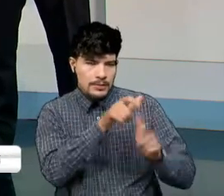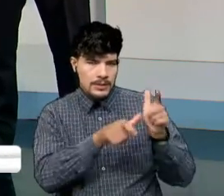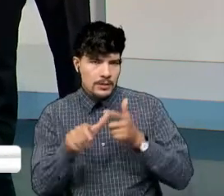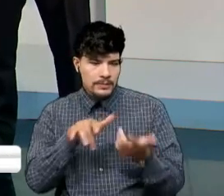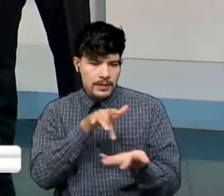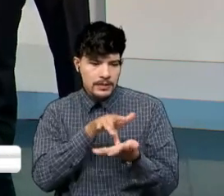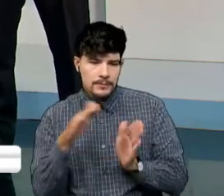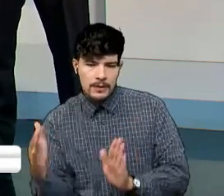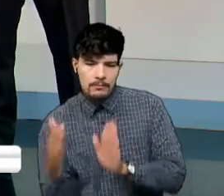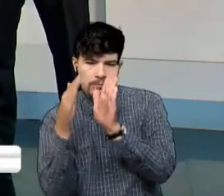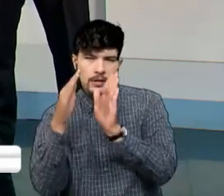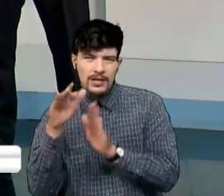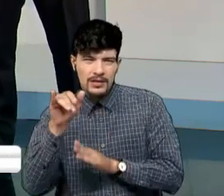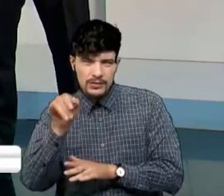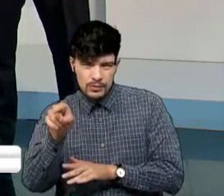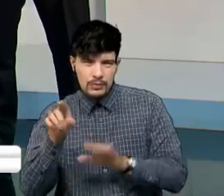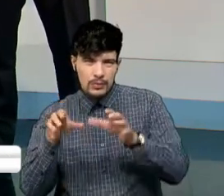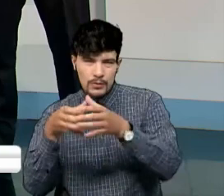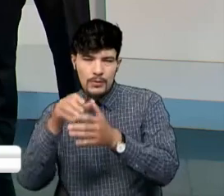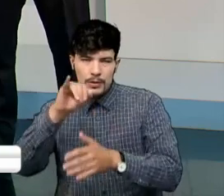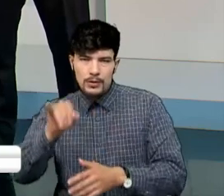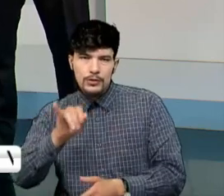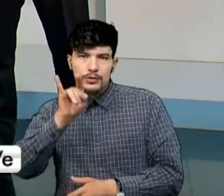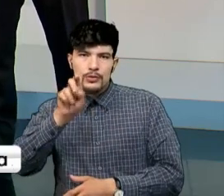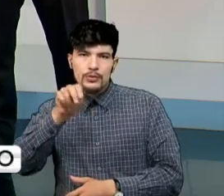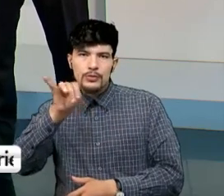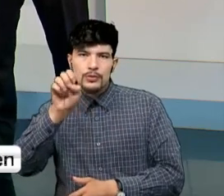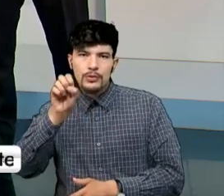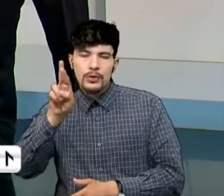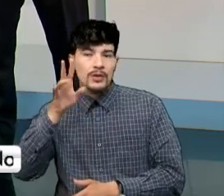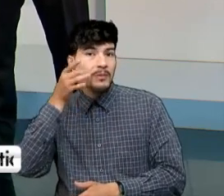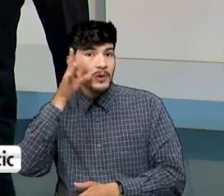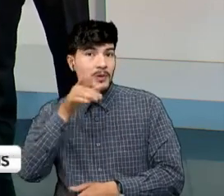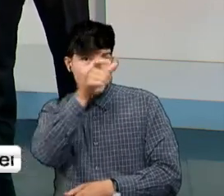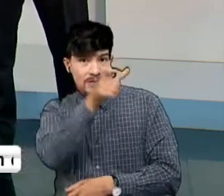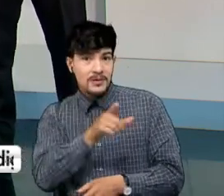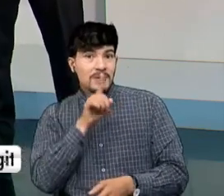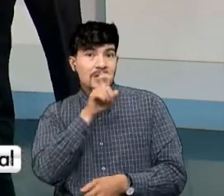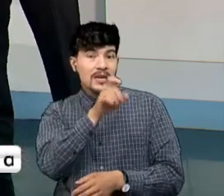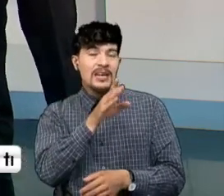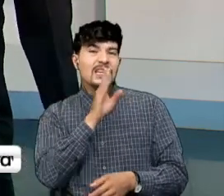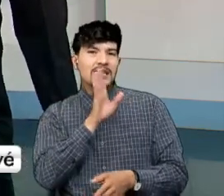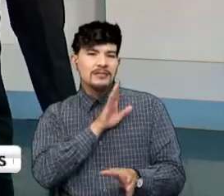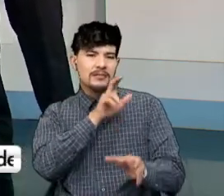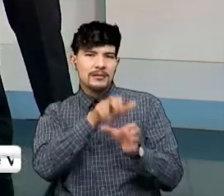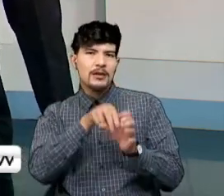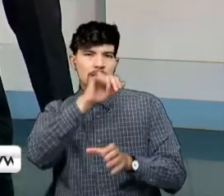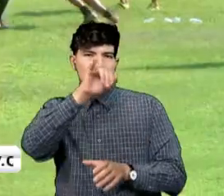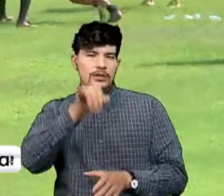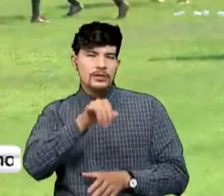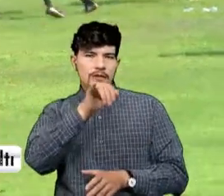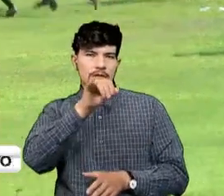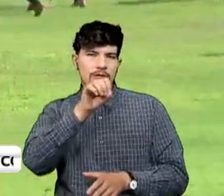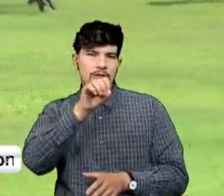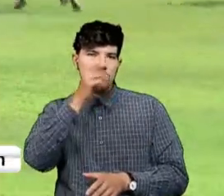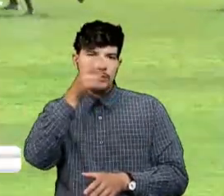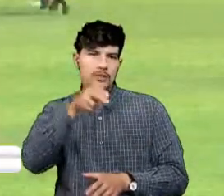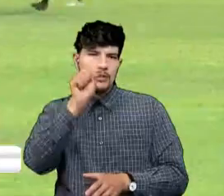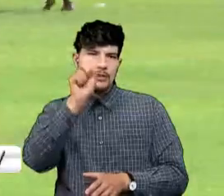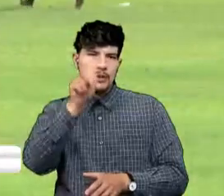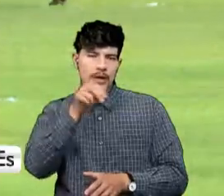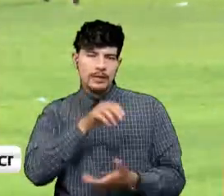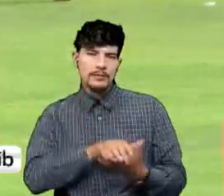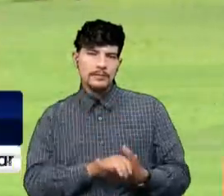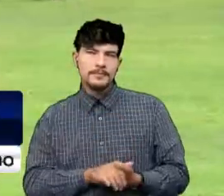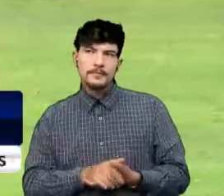novedad podría ingresar el juvenil delantero santandereano joan caballero al metropolitano de barranquilla frente al